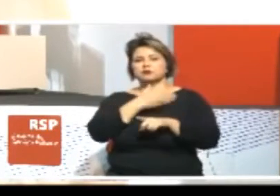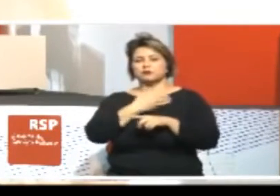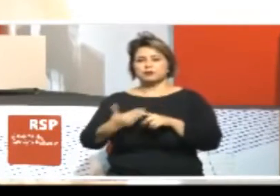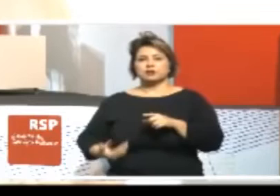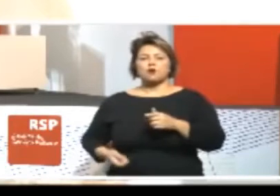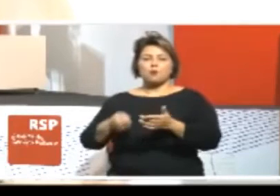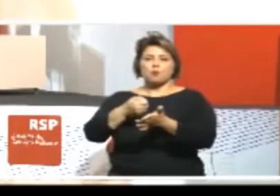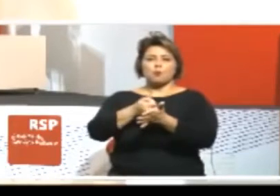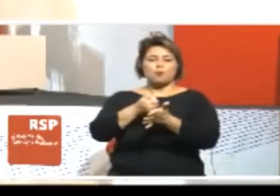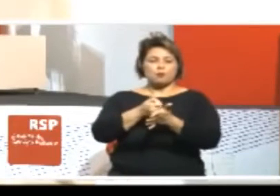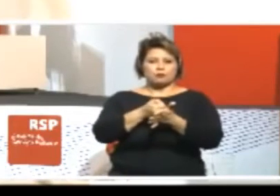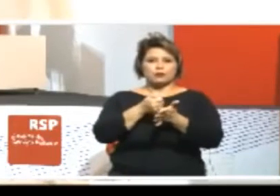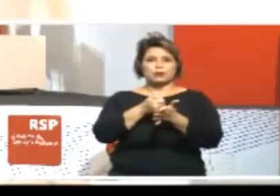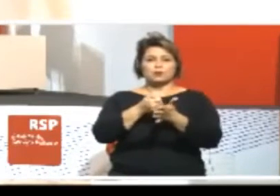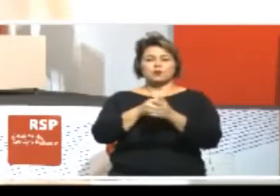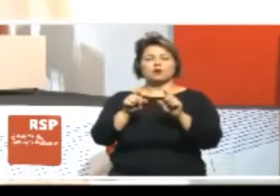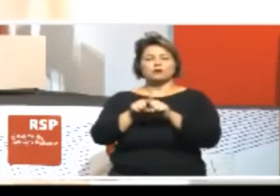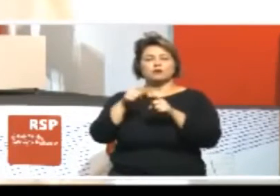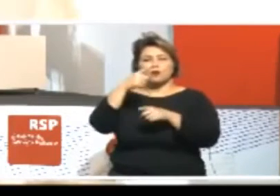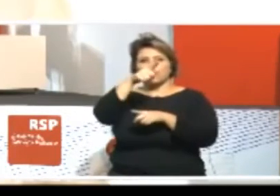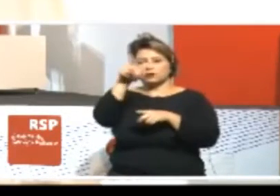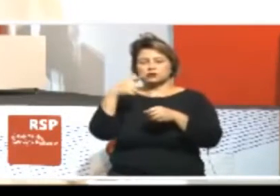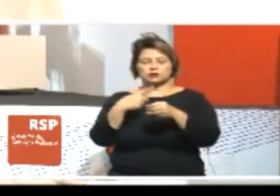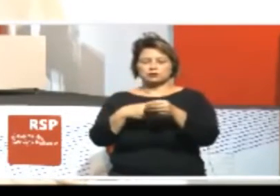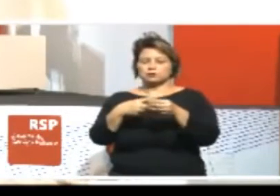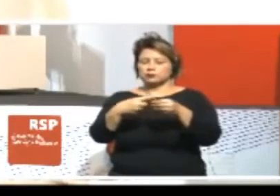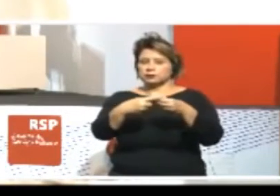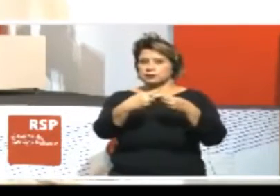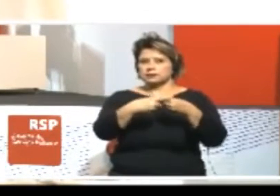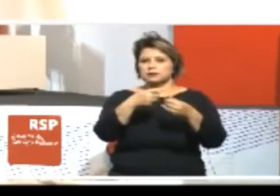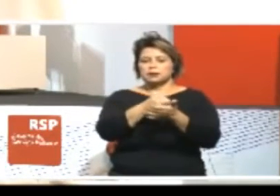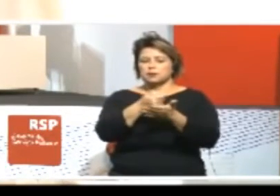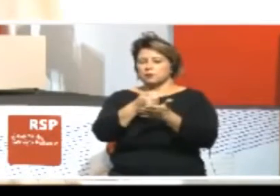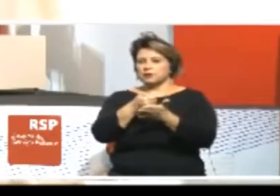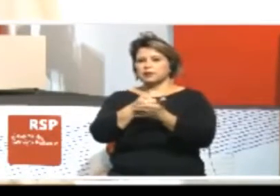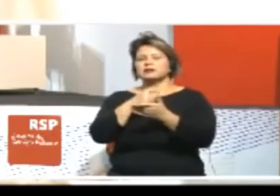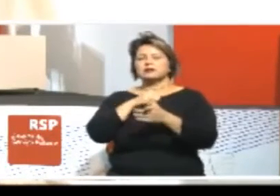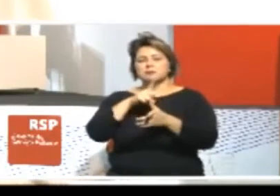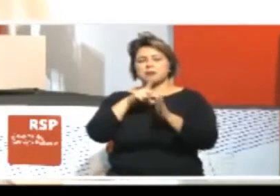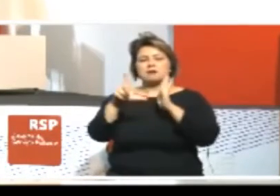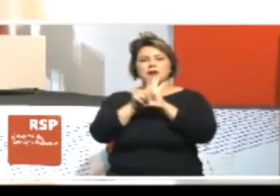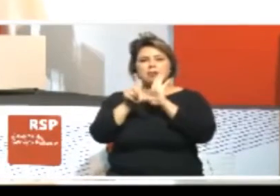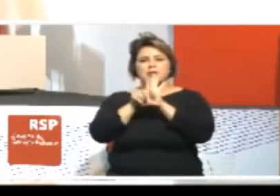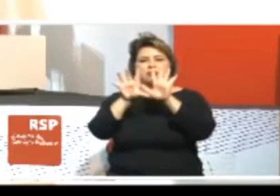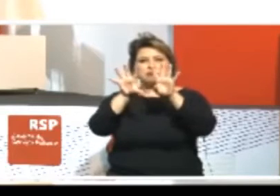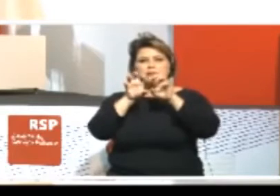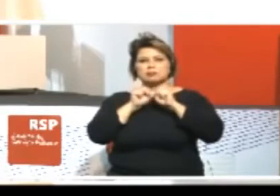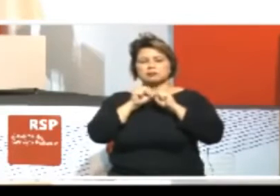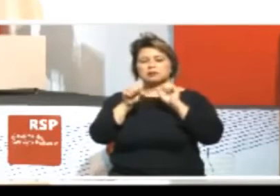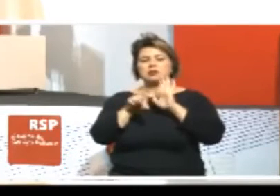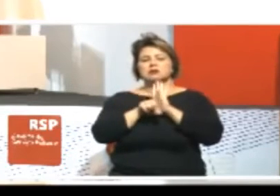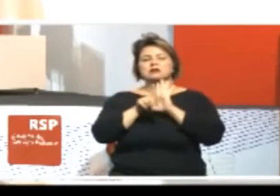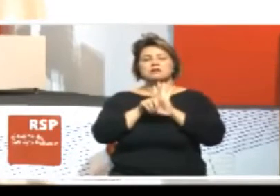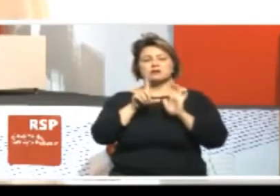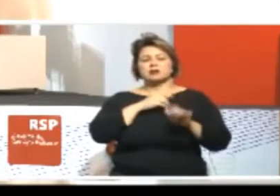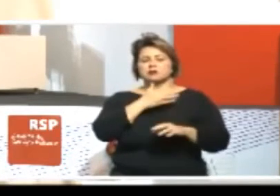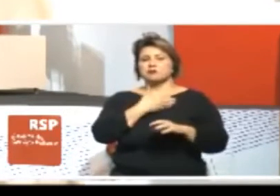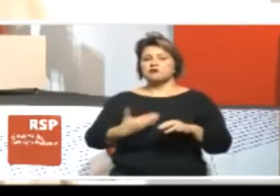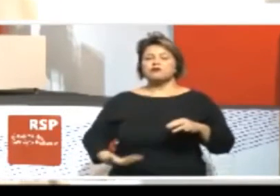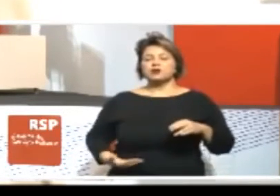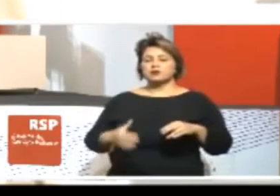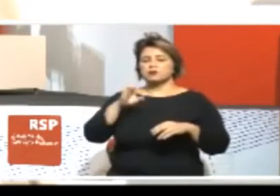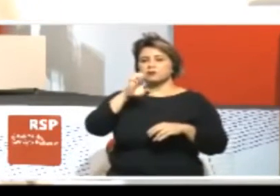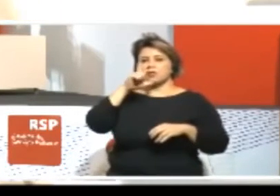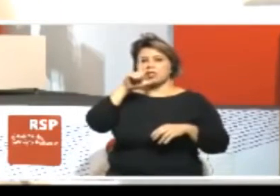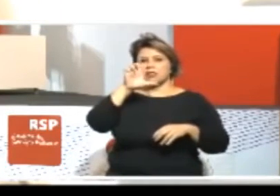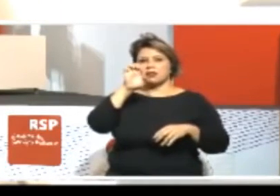los gobiernos municipales que tenían que adoptar e-government y empezar a ser más transparentes. Los